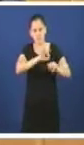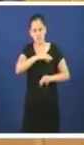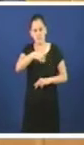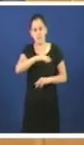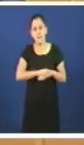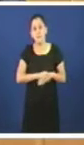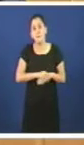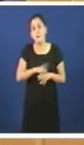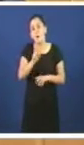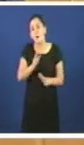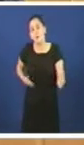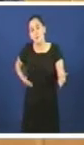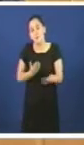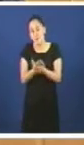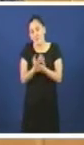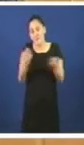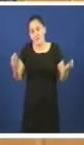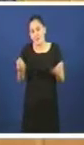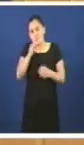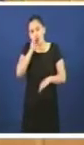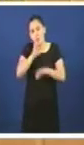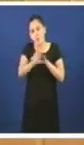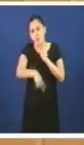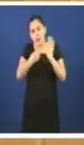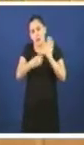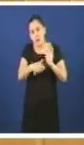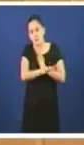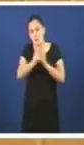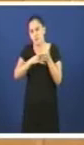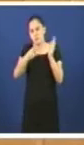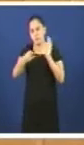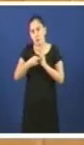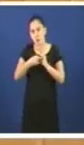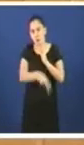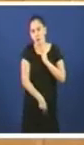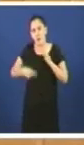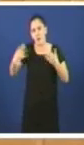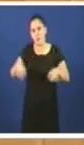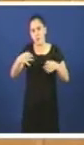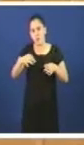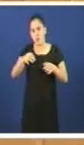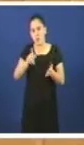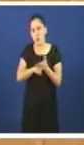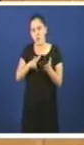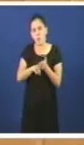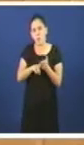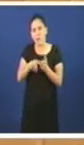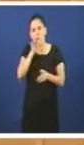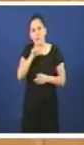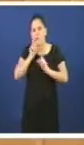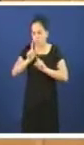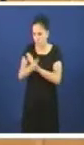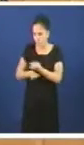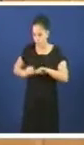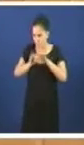se pide cumplir la ley lo plan xeral de normalización da lingua galega yo fan sería un agua noticia también testigos otra